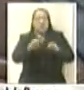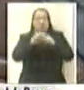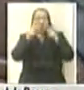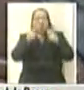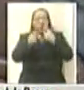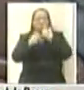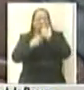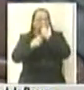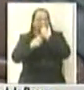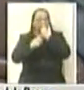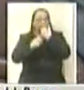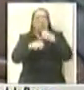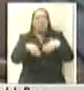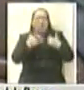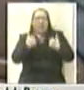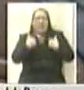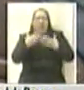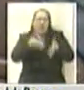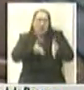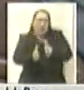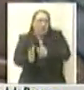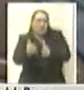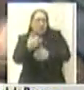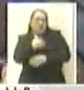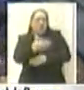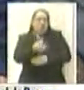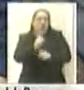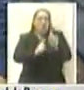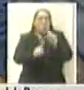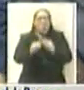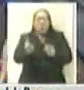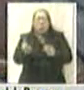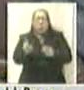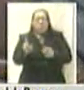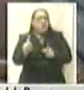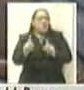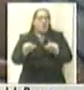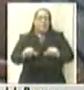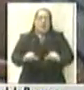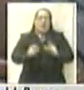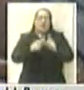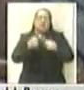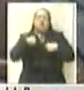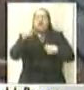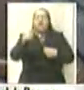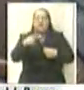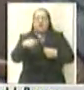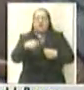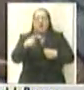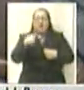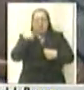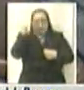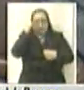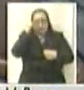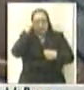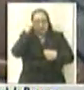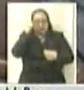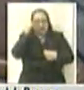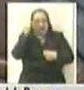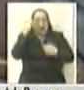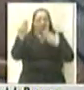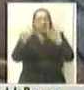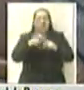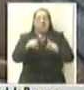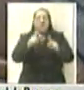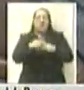señor, puede tener orientaciones favorables a uno u otro sentido, pero sobre todo tiene experticia, habilidades